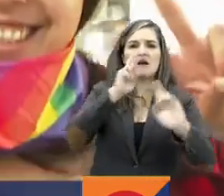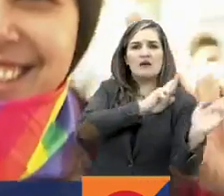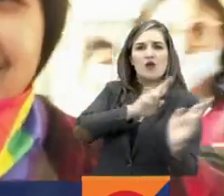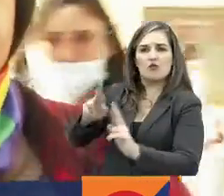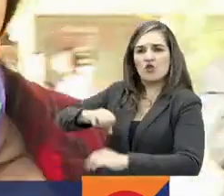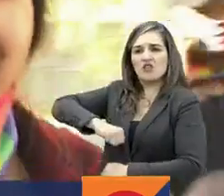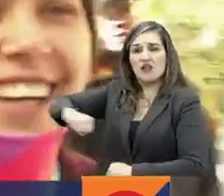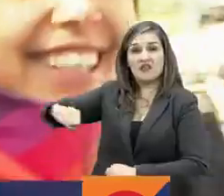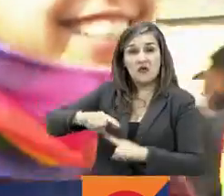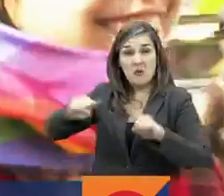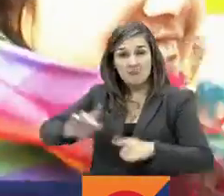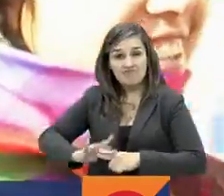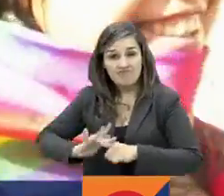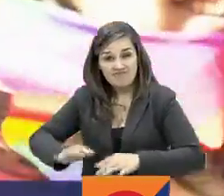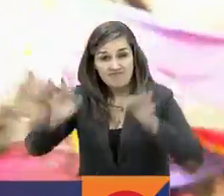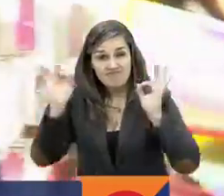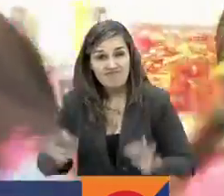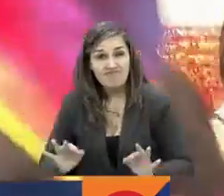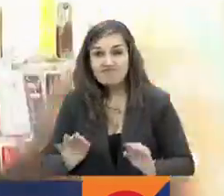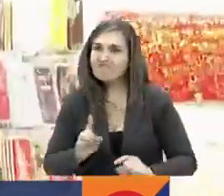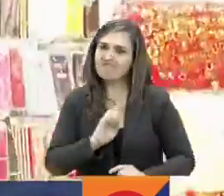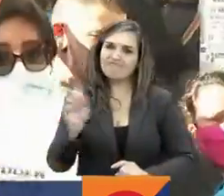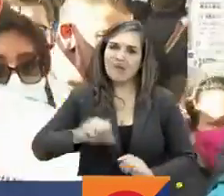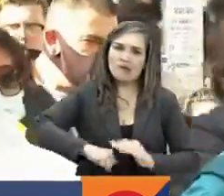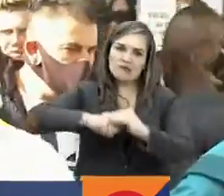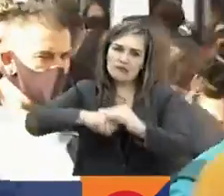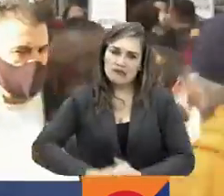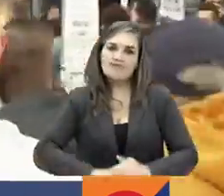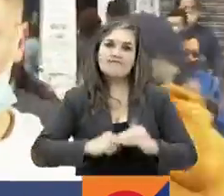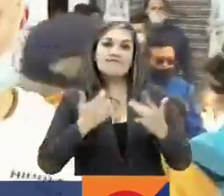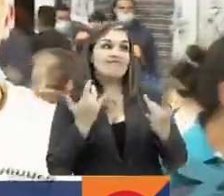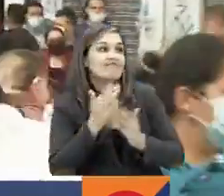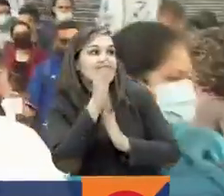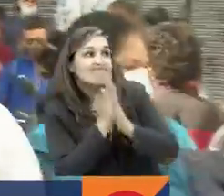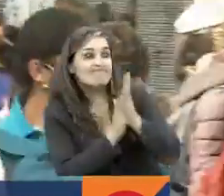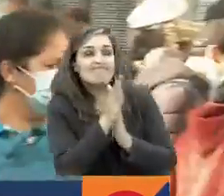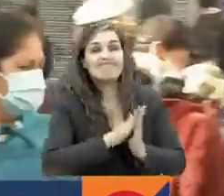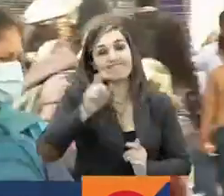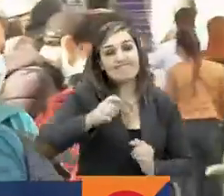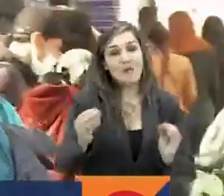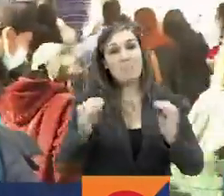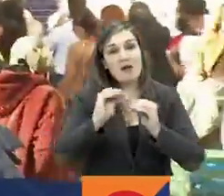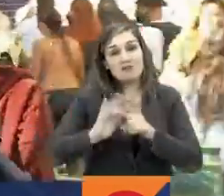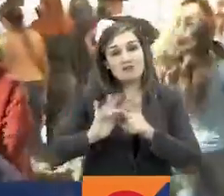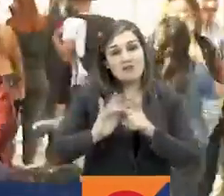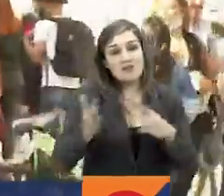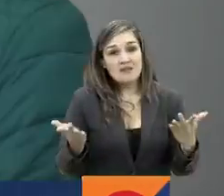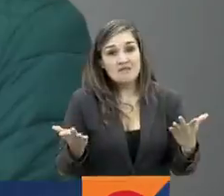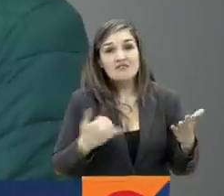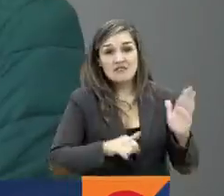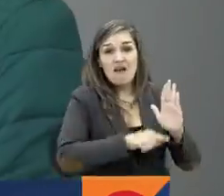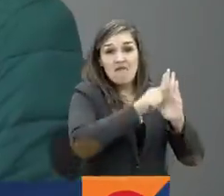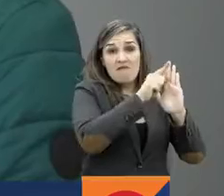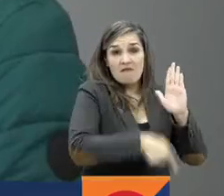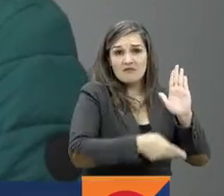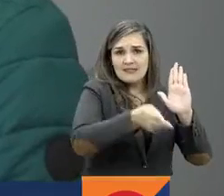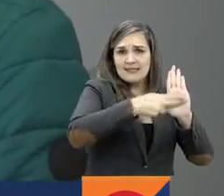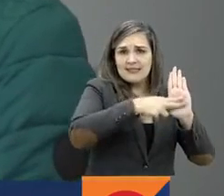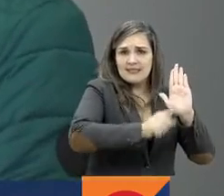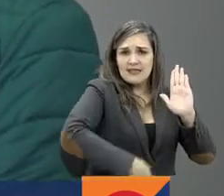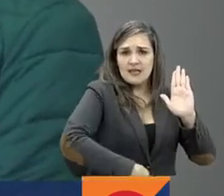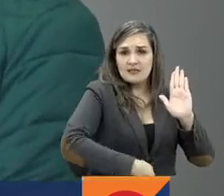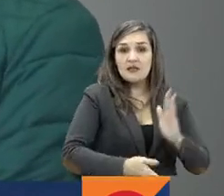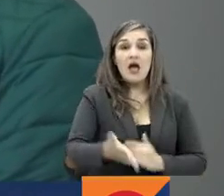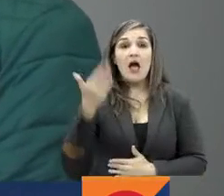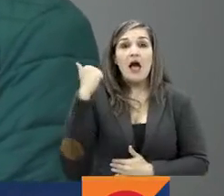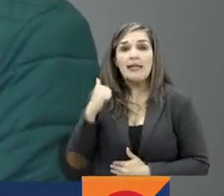los derechos tenemos muchas expectativas y pocos derechos inicialmente eran solo gays y